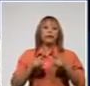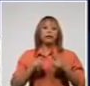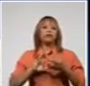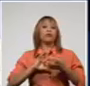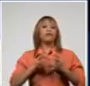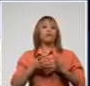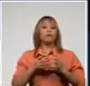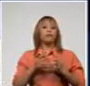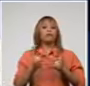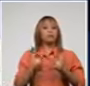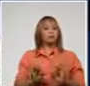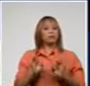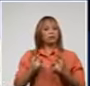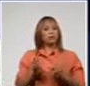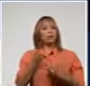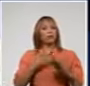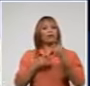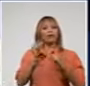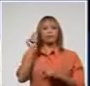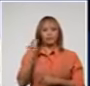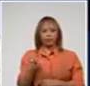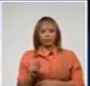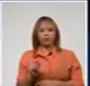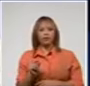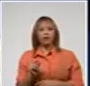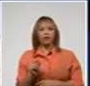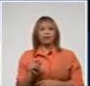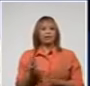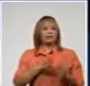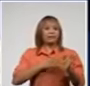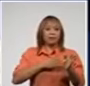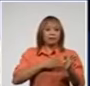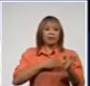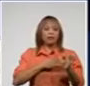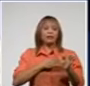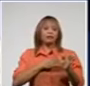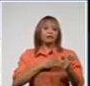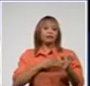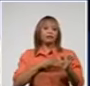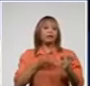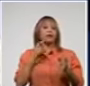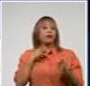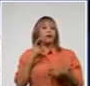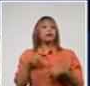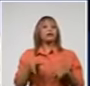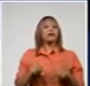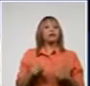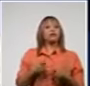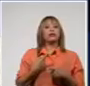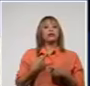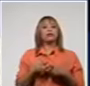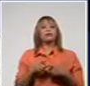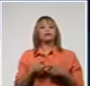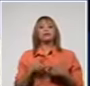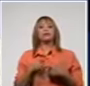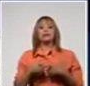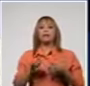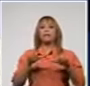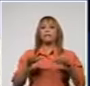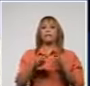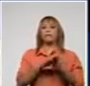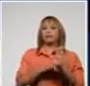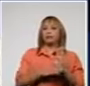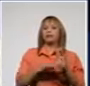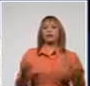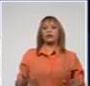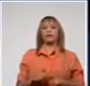como siempre hay algunas personas que no lo hacen, pues serán adoptadas o se están adoptando las medidas para su